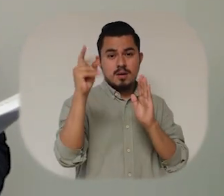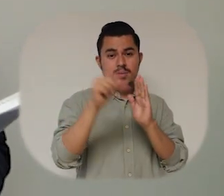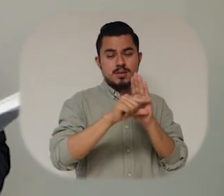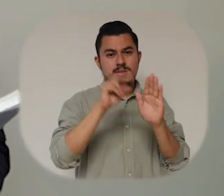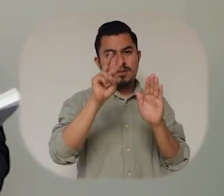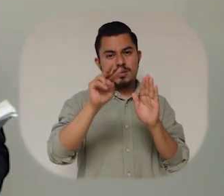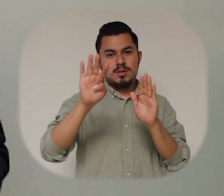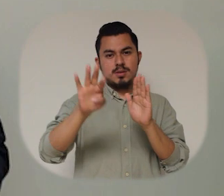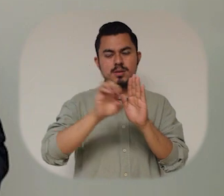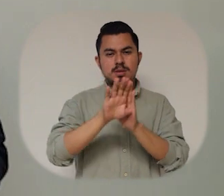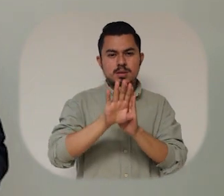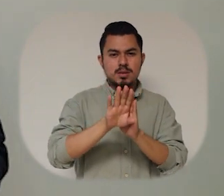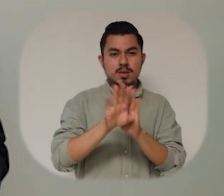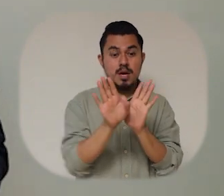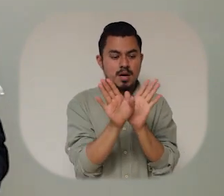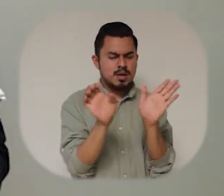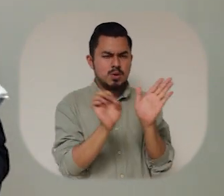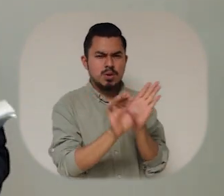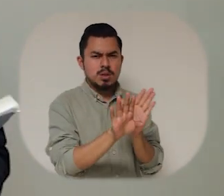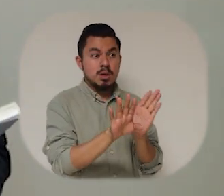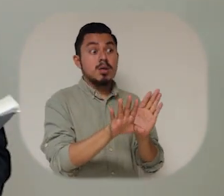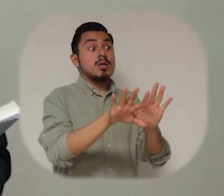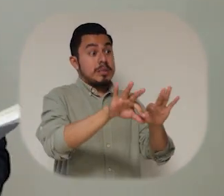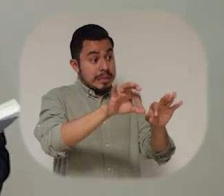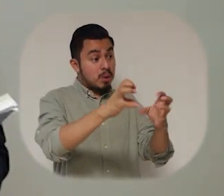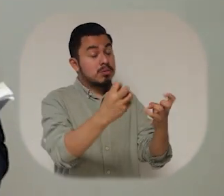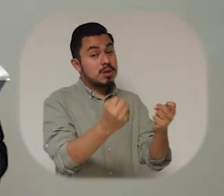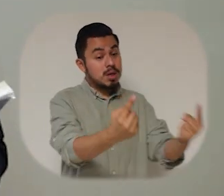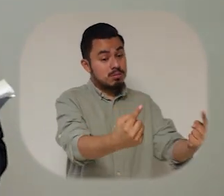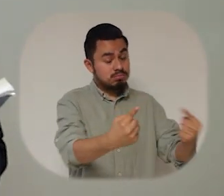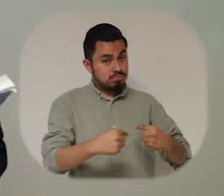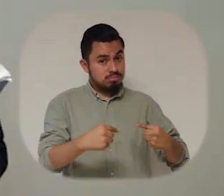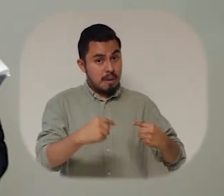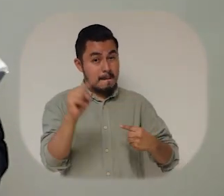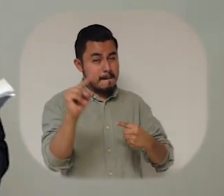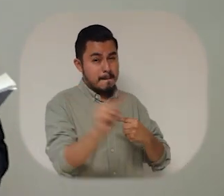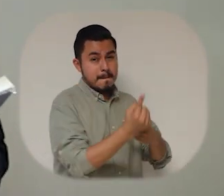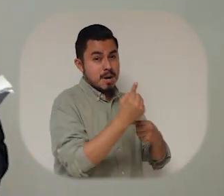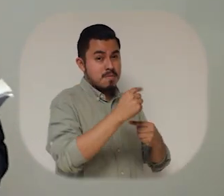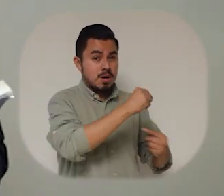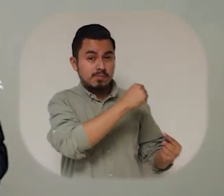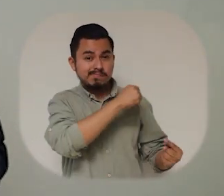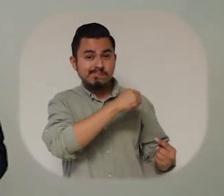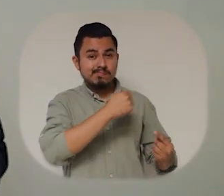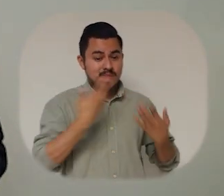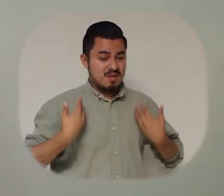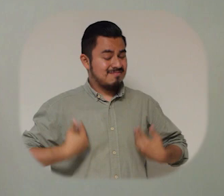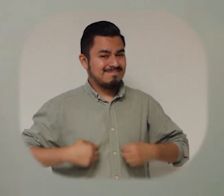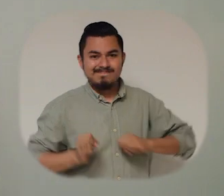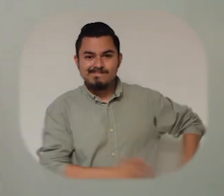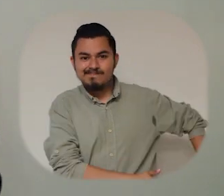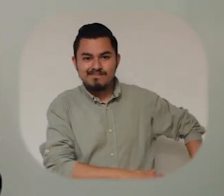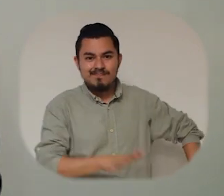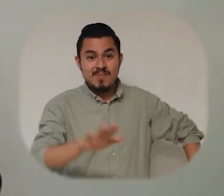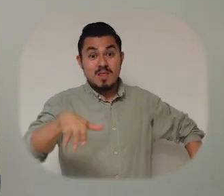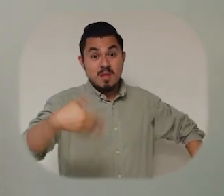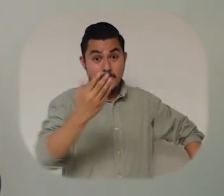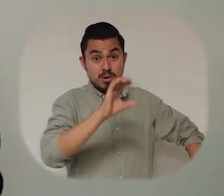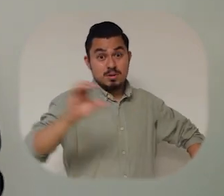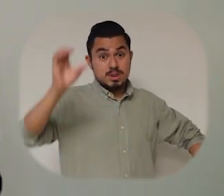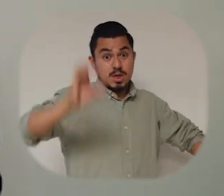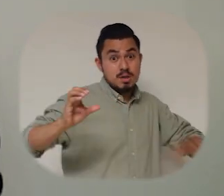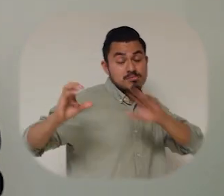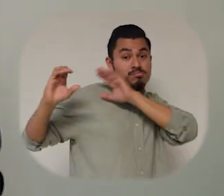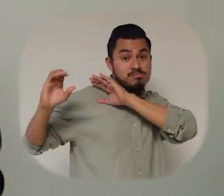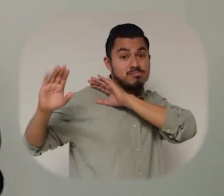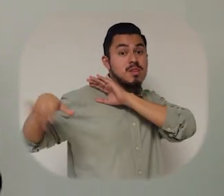sus discípulos: si alguno quiere venir en pos de mí, niéguese a sí mismo y tome su cruz y sígame. Así